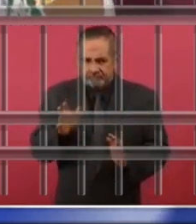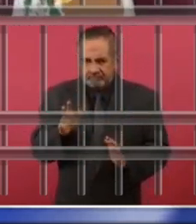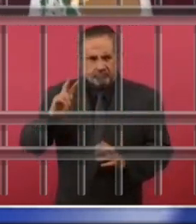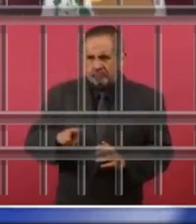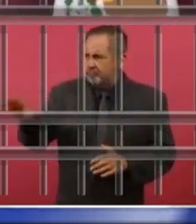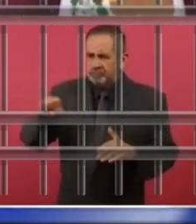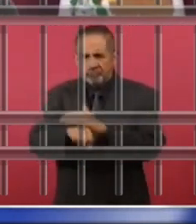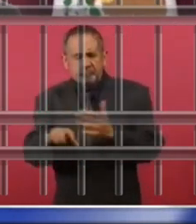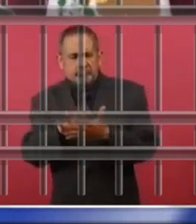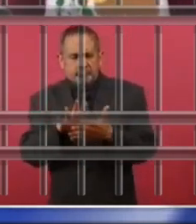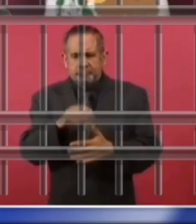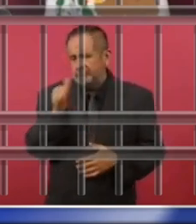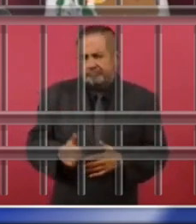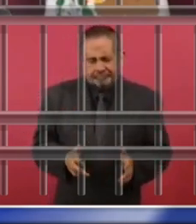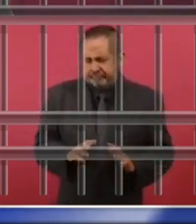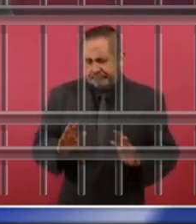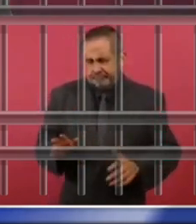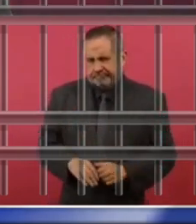significa que esté en la cárcel.